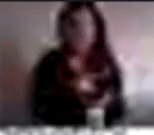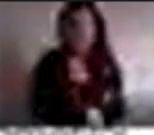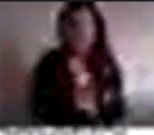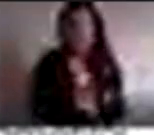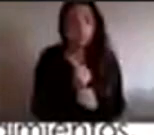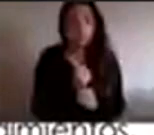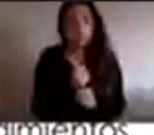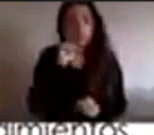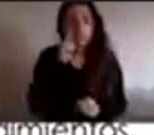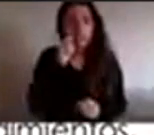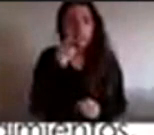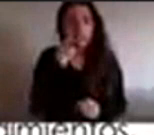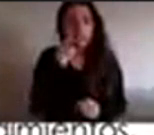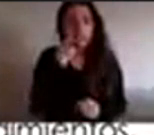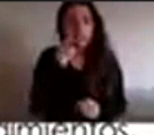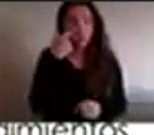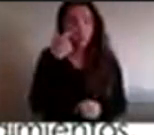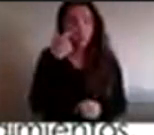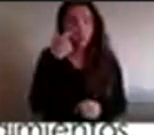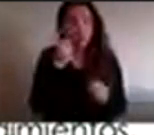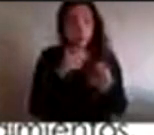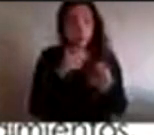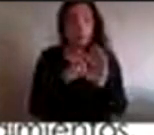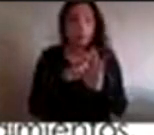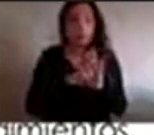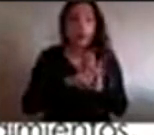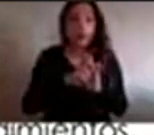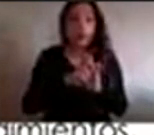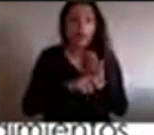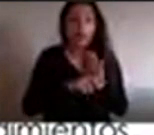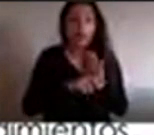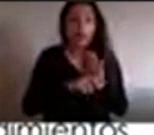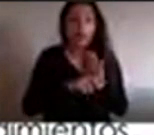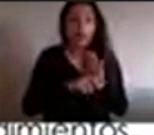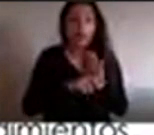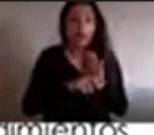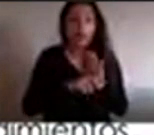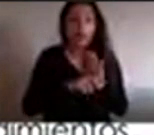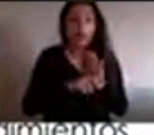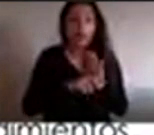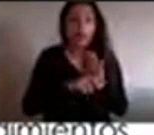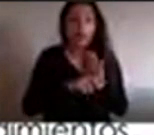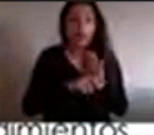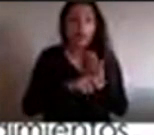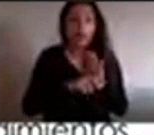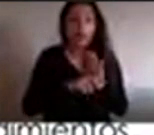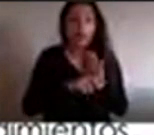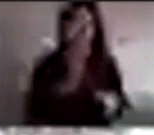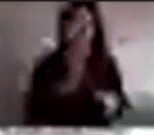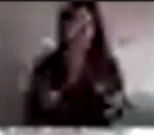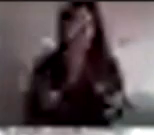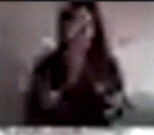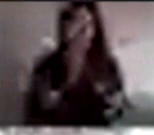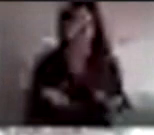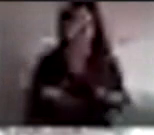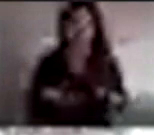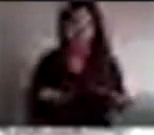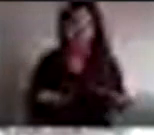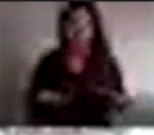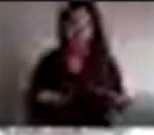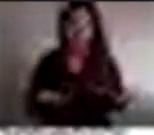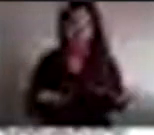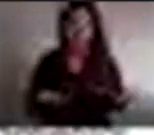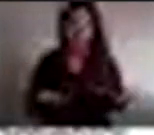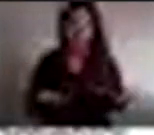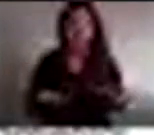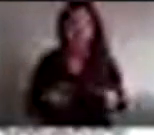Paso a Paso Chile se Recupera, que tiene por objeto morigerar y un poco ver cómo